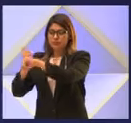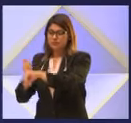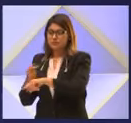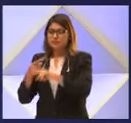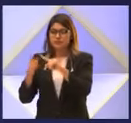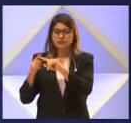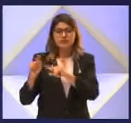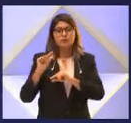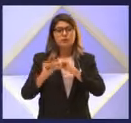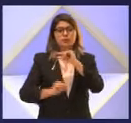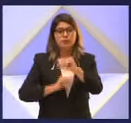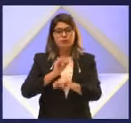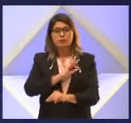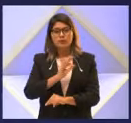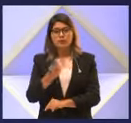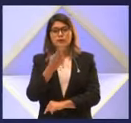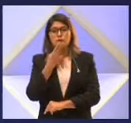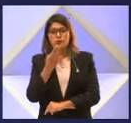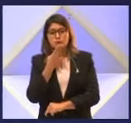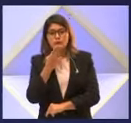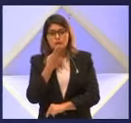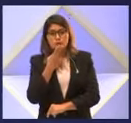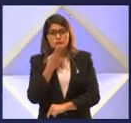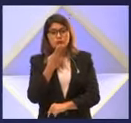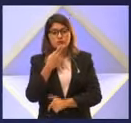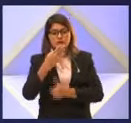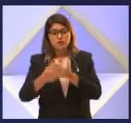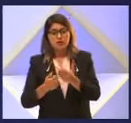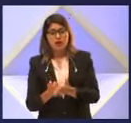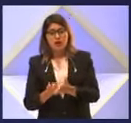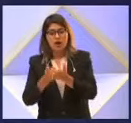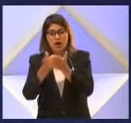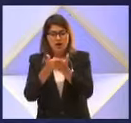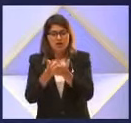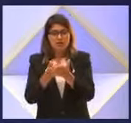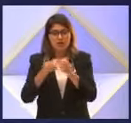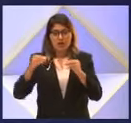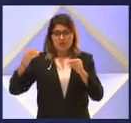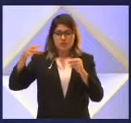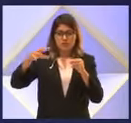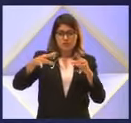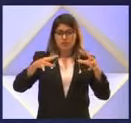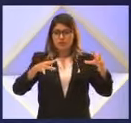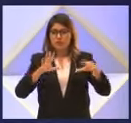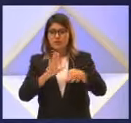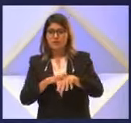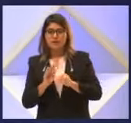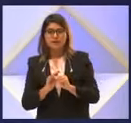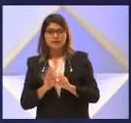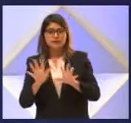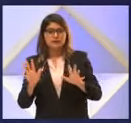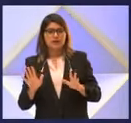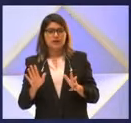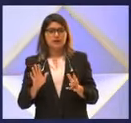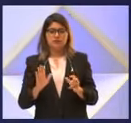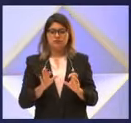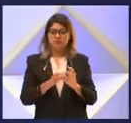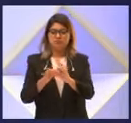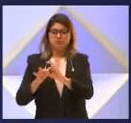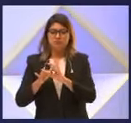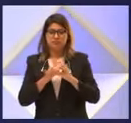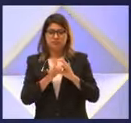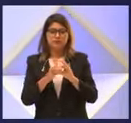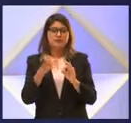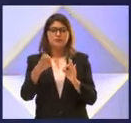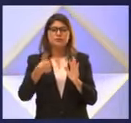puedan contribuir a este dar cobertura de conectividad universal esta